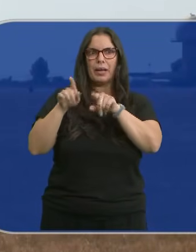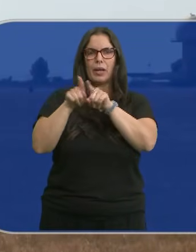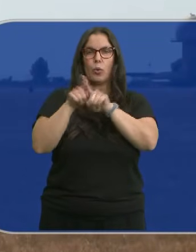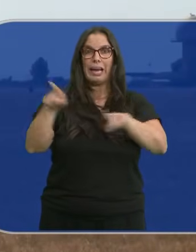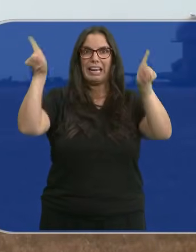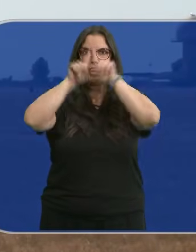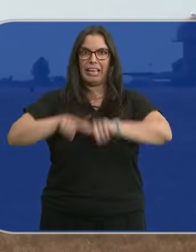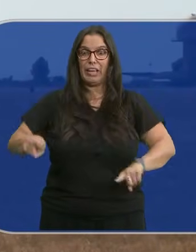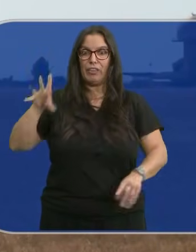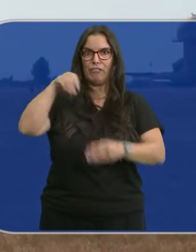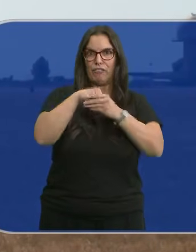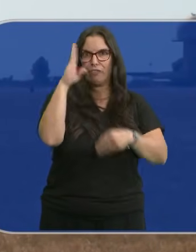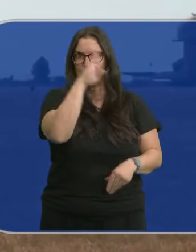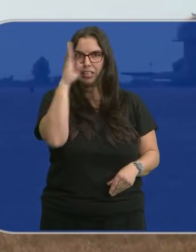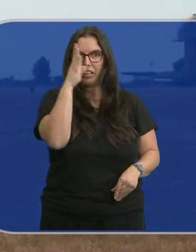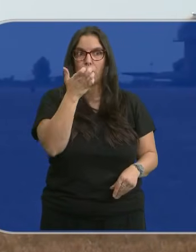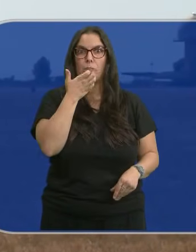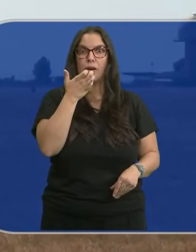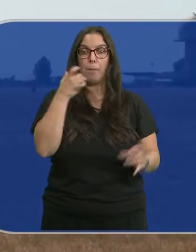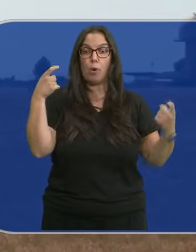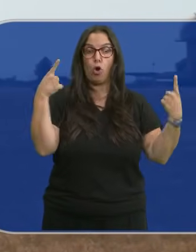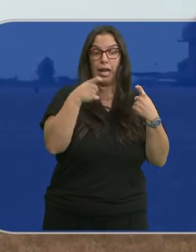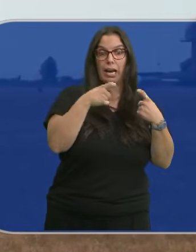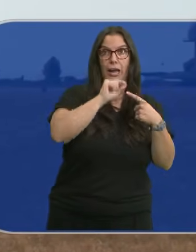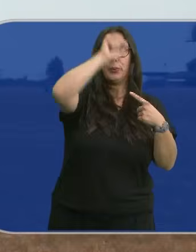los que se pueden hacer en operaciones detrás de las líneas enemigas.